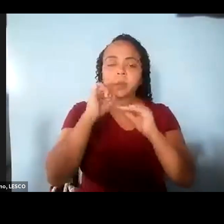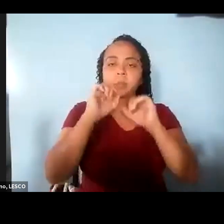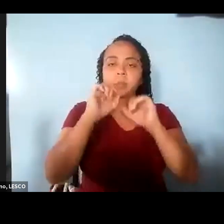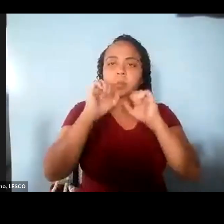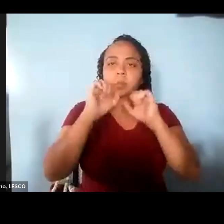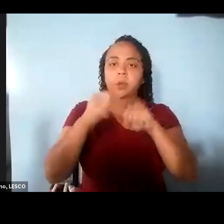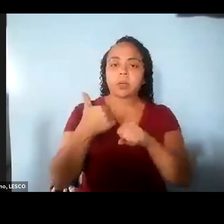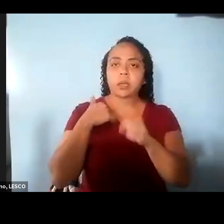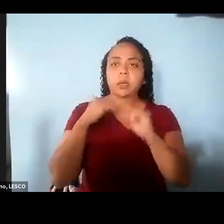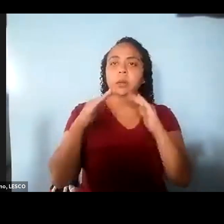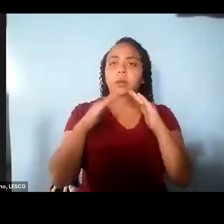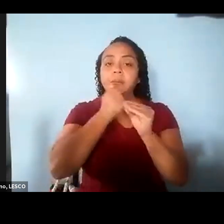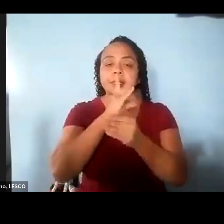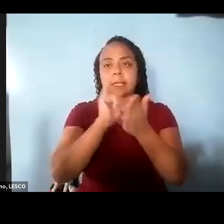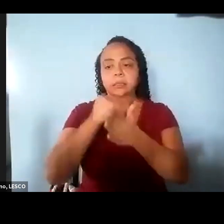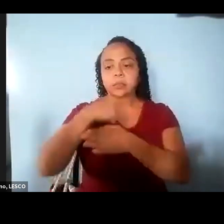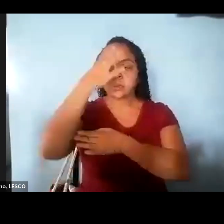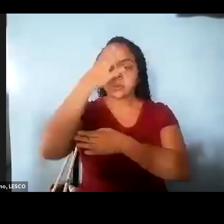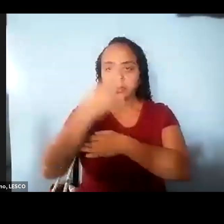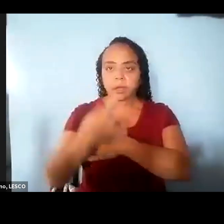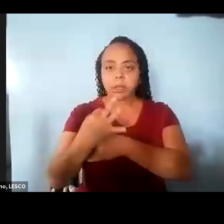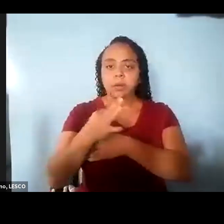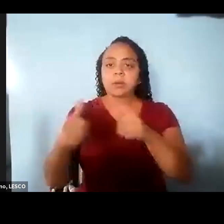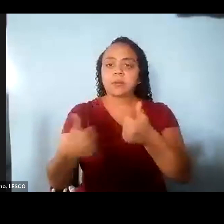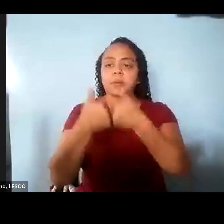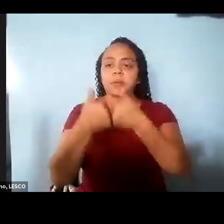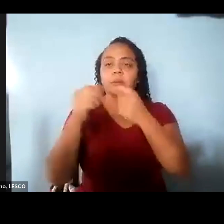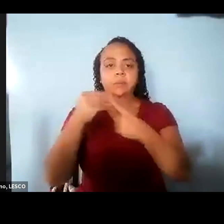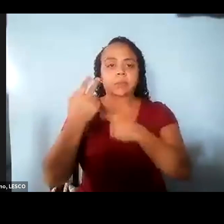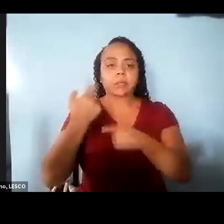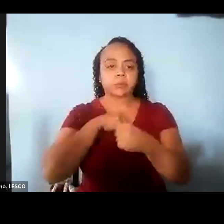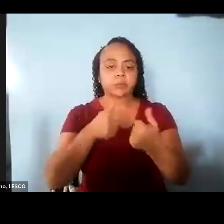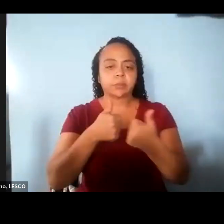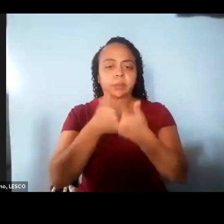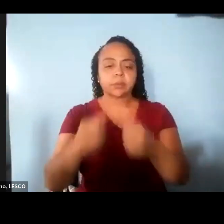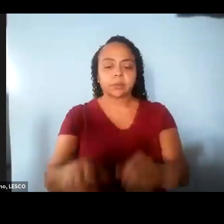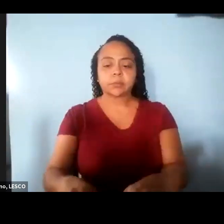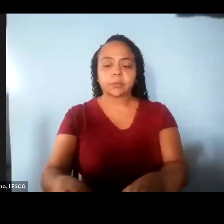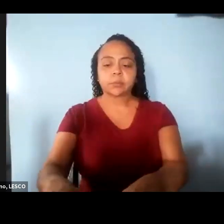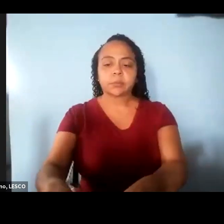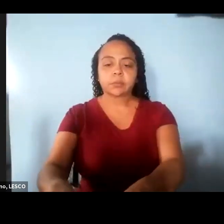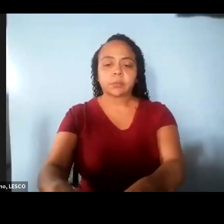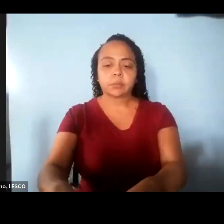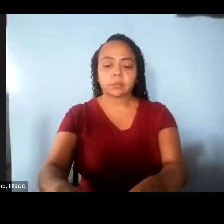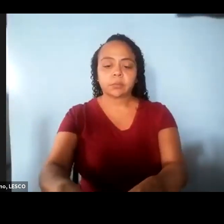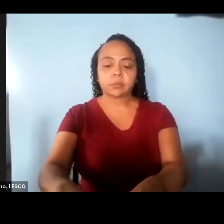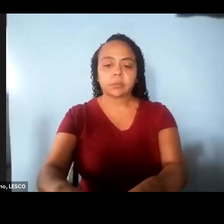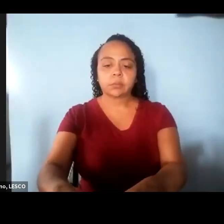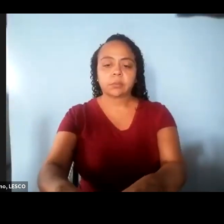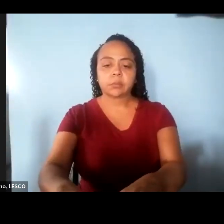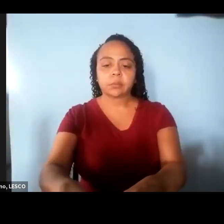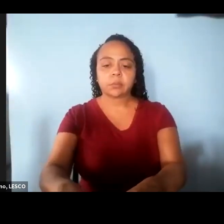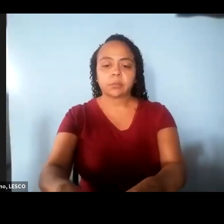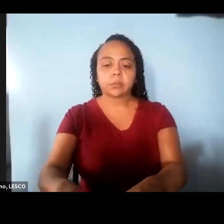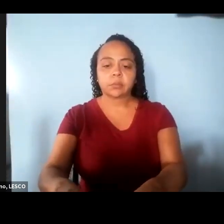más resilientes y ese yo creo que es el reto principal al que nos enfrentamos no tomo más tiempo me gustaría hablar toda la